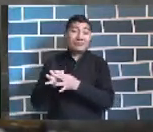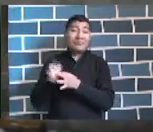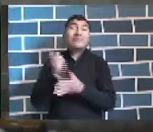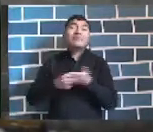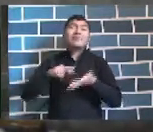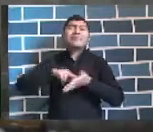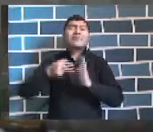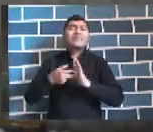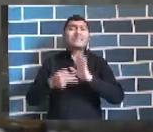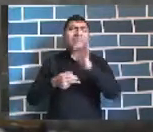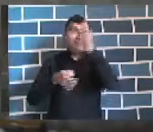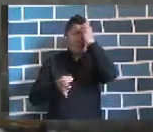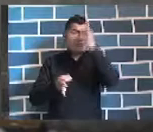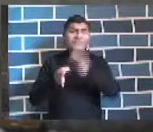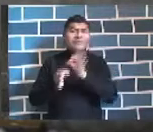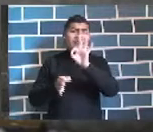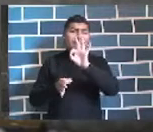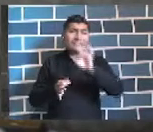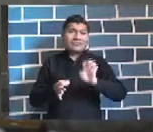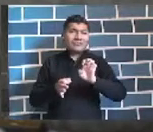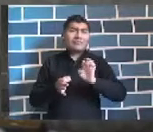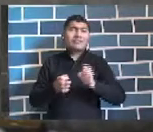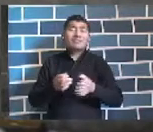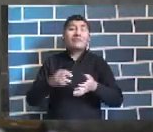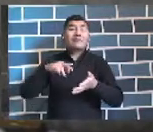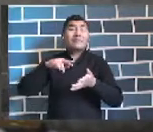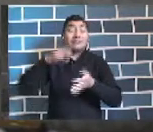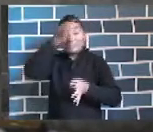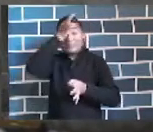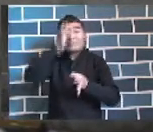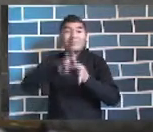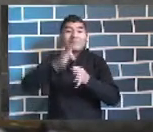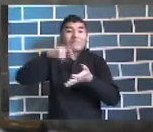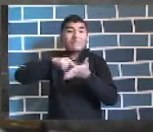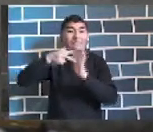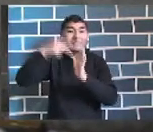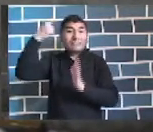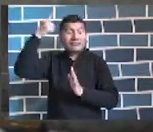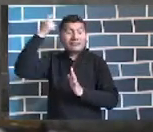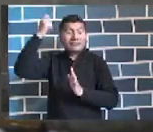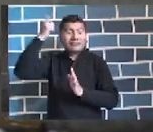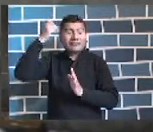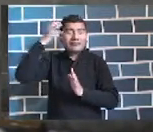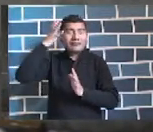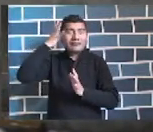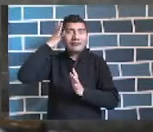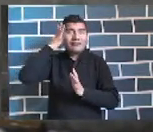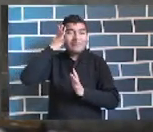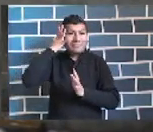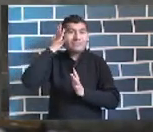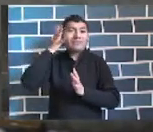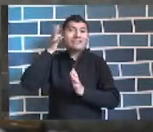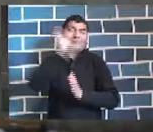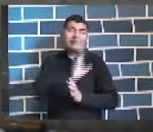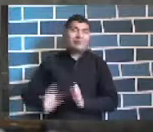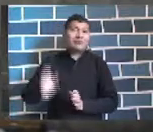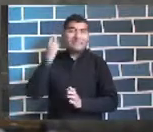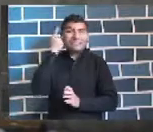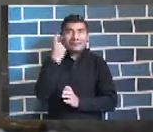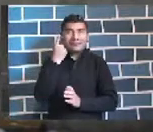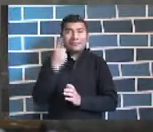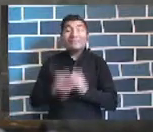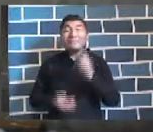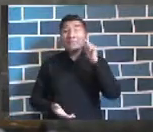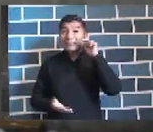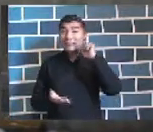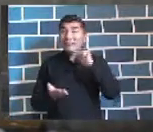la fe? La fe es iluminación, la luz de Cristo.